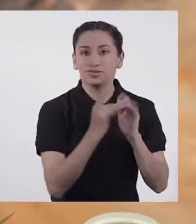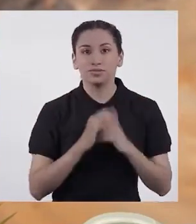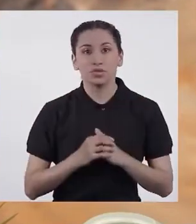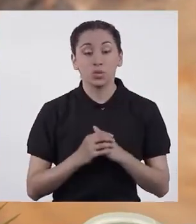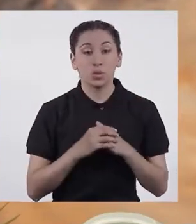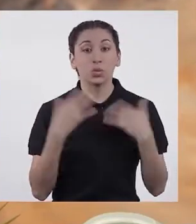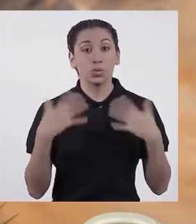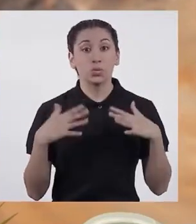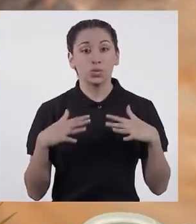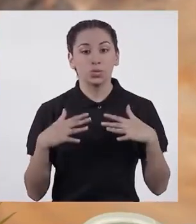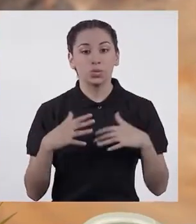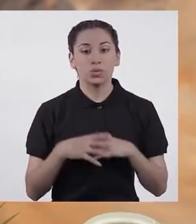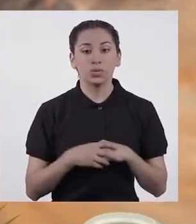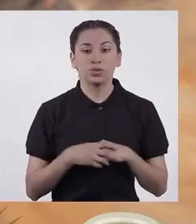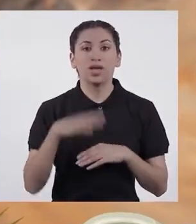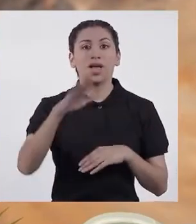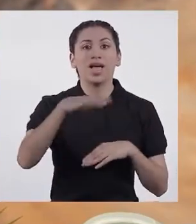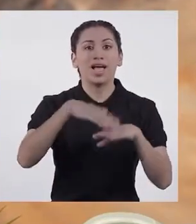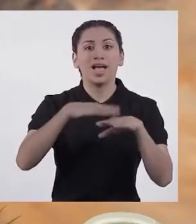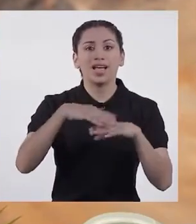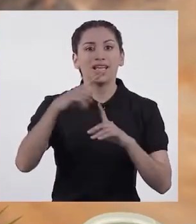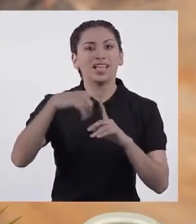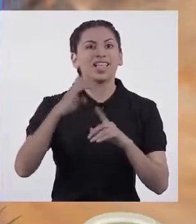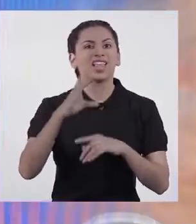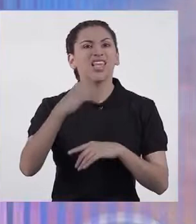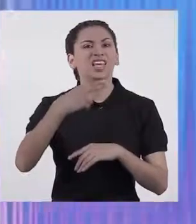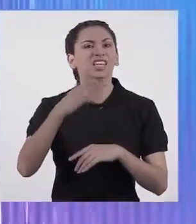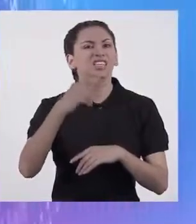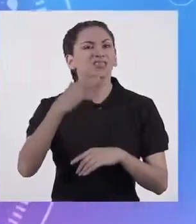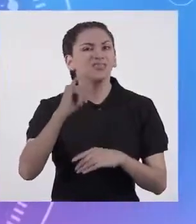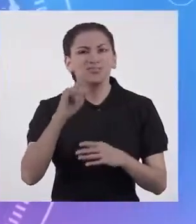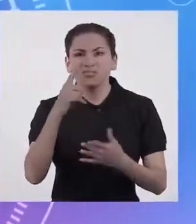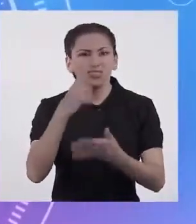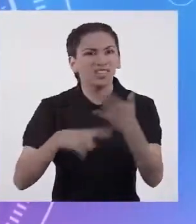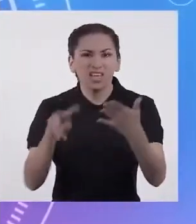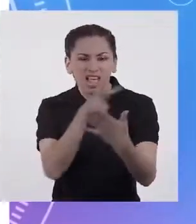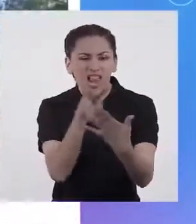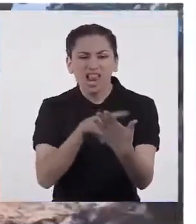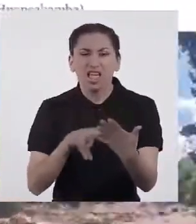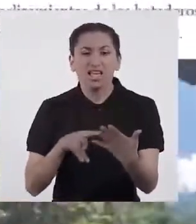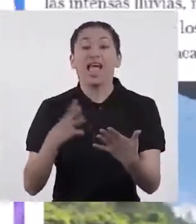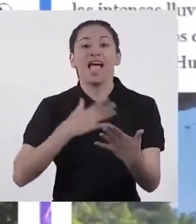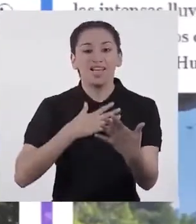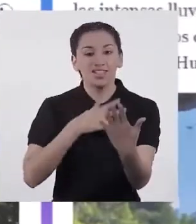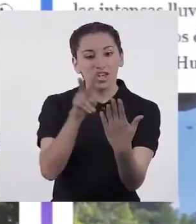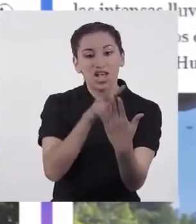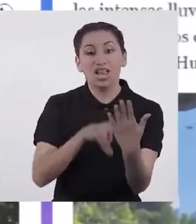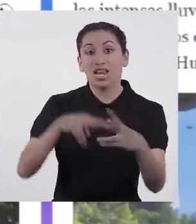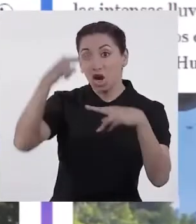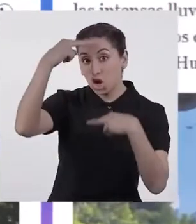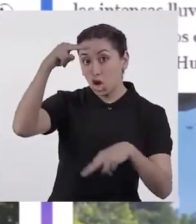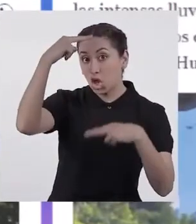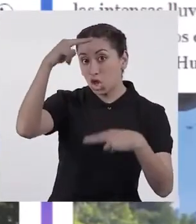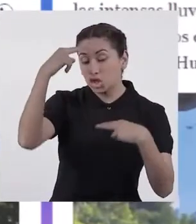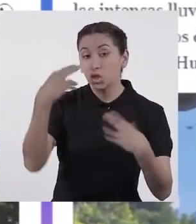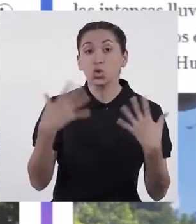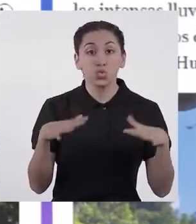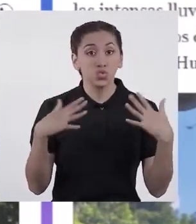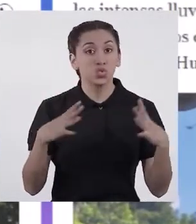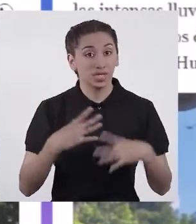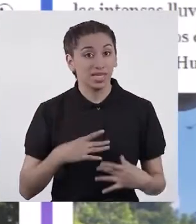¿Oh? ¡Hey, Techi! ¿Qué estás leyendo? Estaba leyendo una noticia